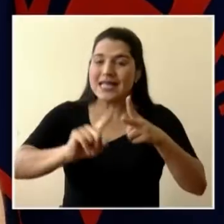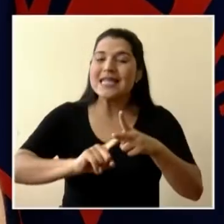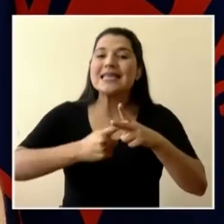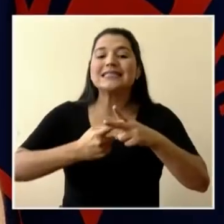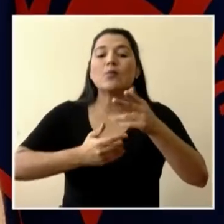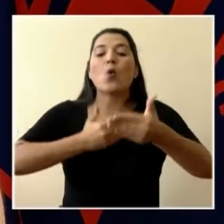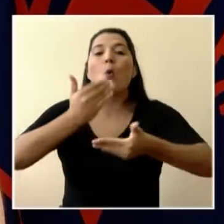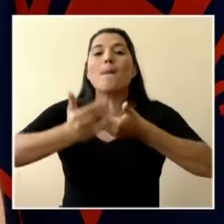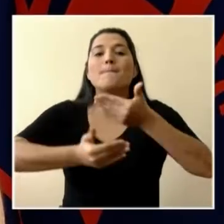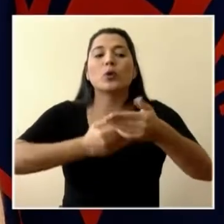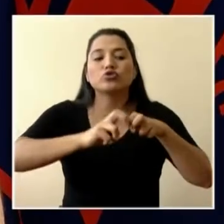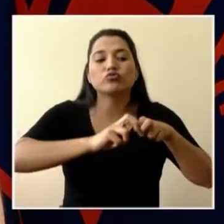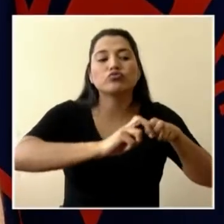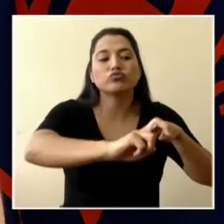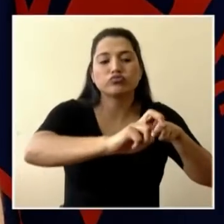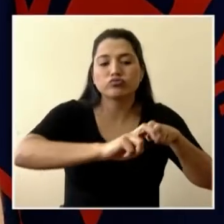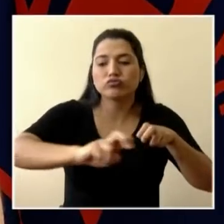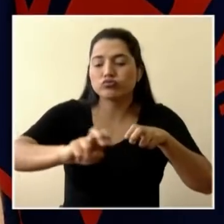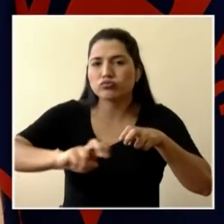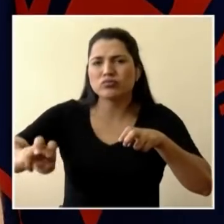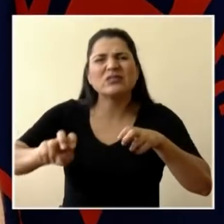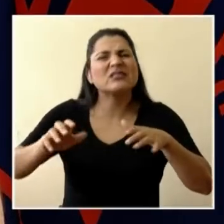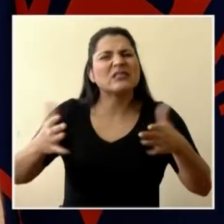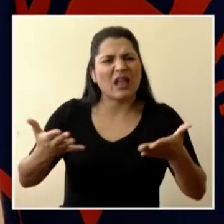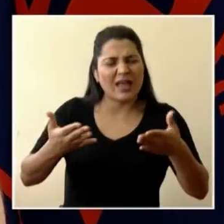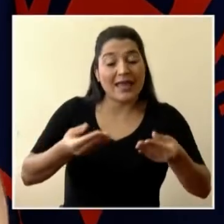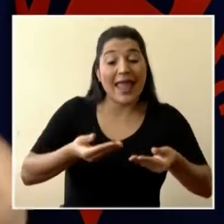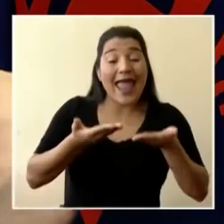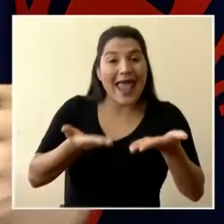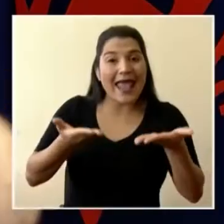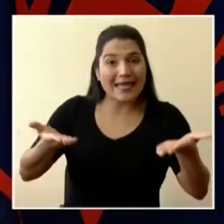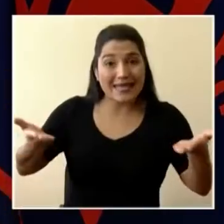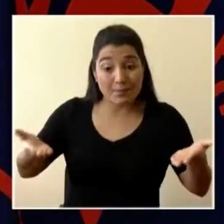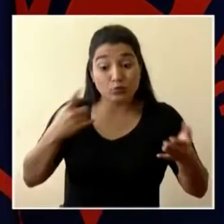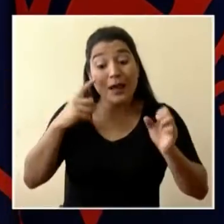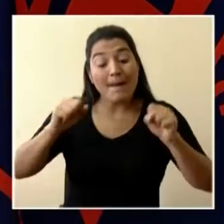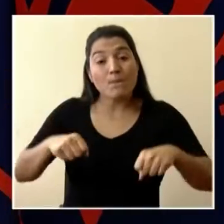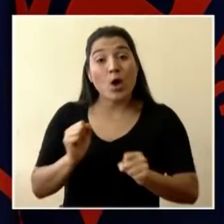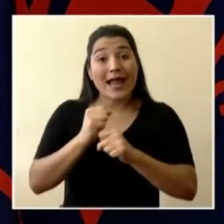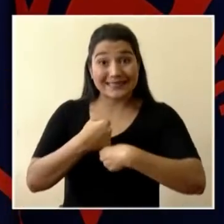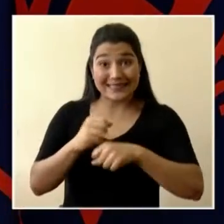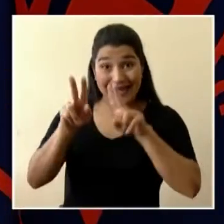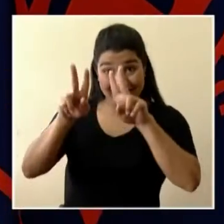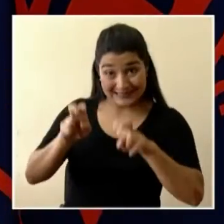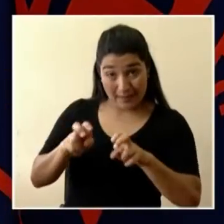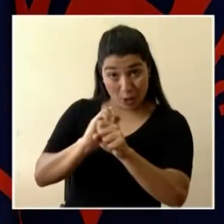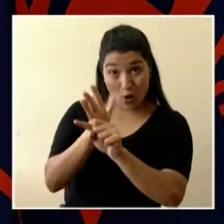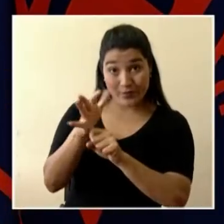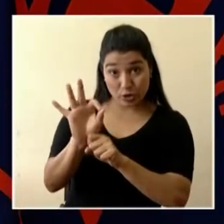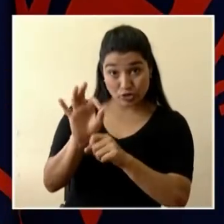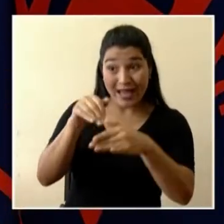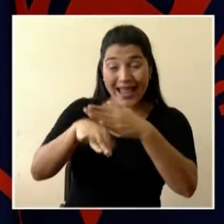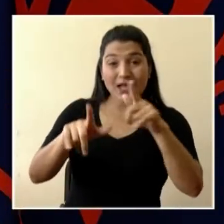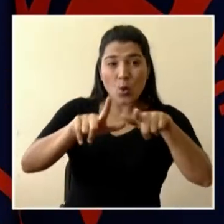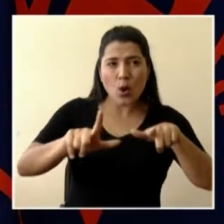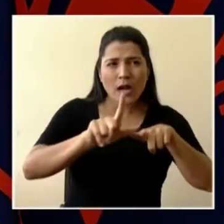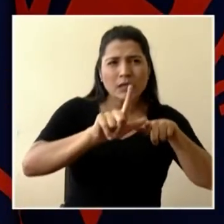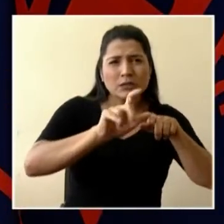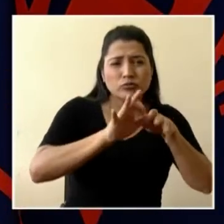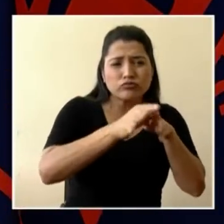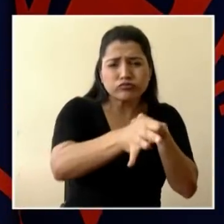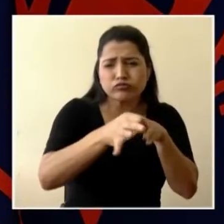de distribución de equipos para realizar pruebas en áreas regionales del país. Se va a dividir en 2 fases, la primera va a comenzar esta